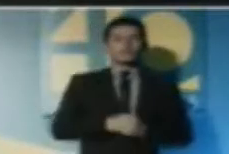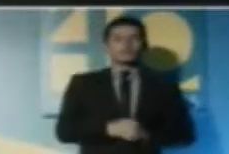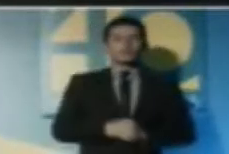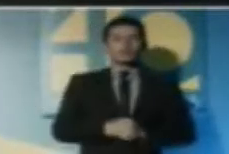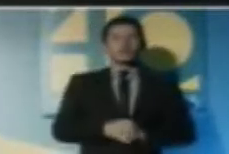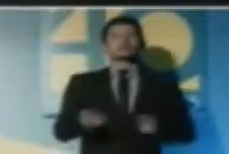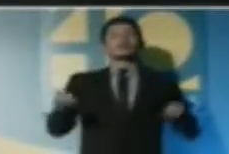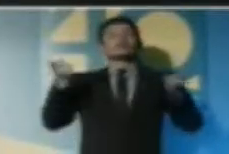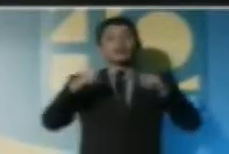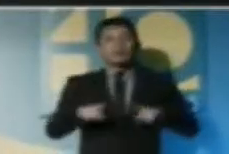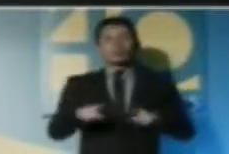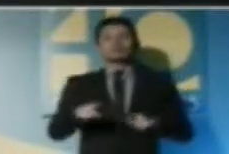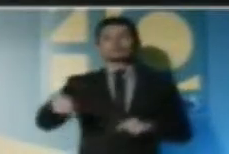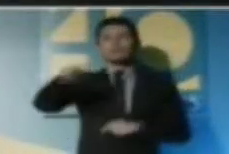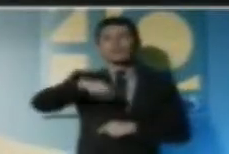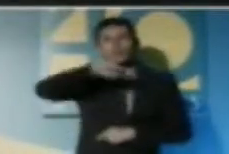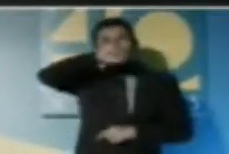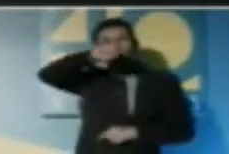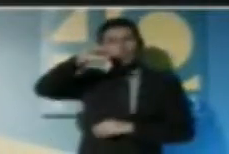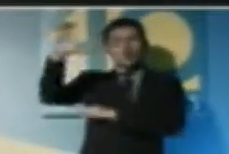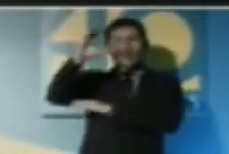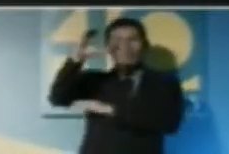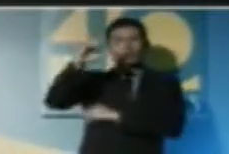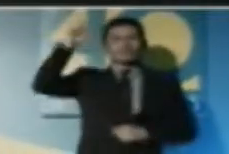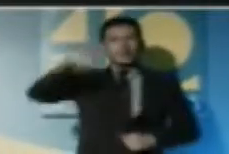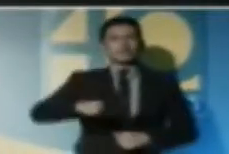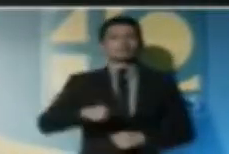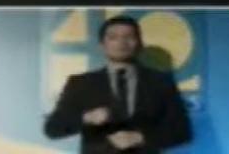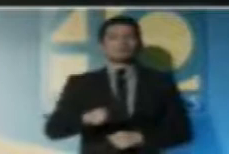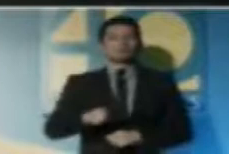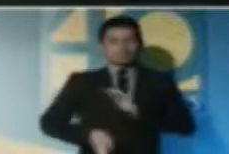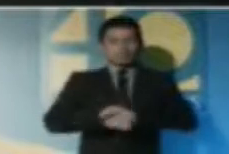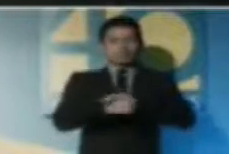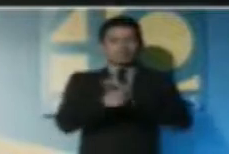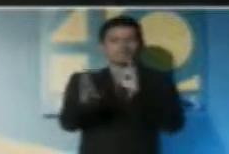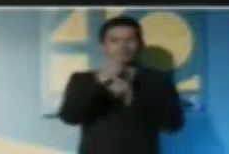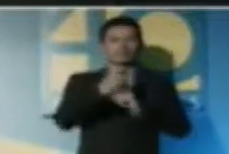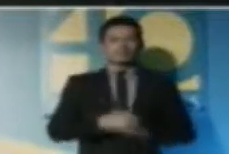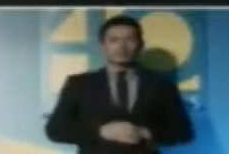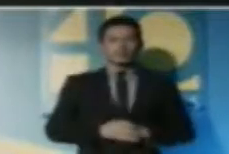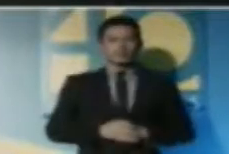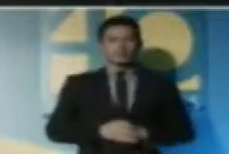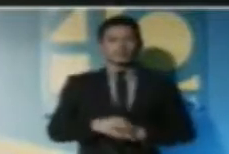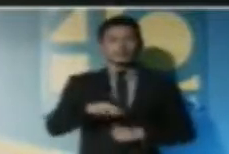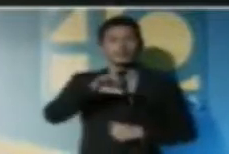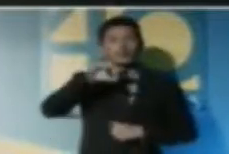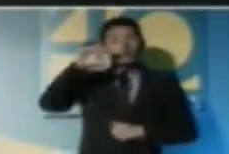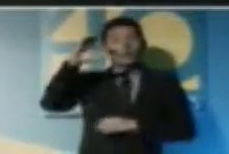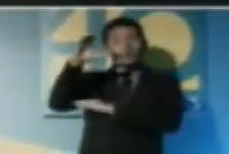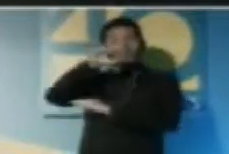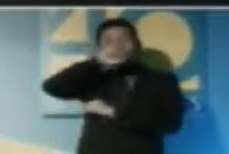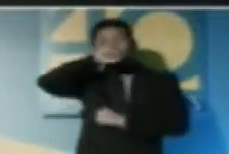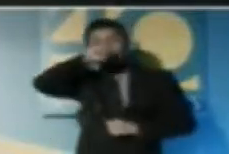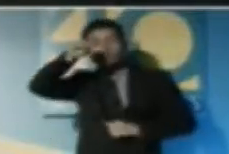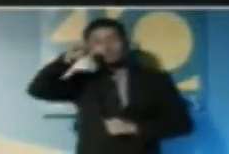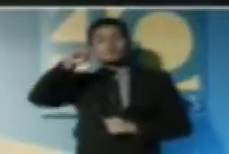Requerimos una dosis grande de patriotismo para avanzar en todo este esfuerzo. Porque querer a la patria se halla en el